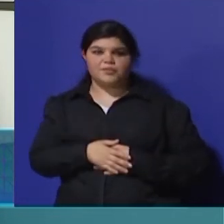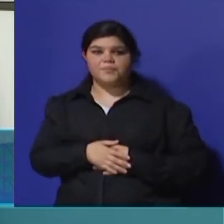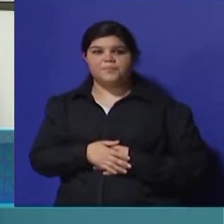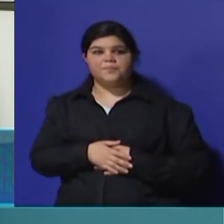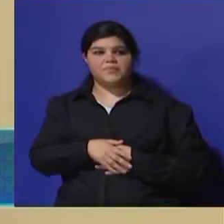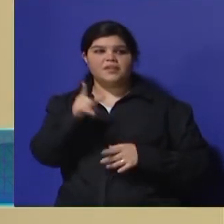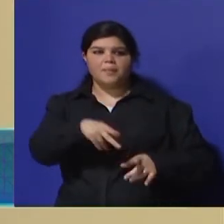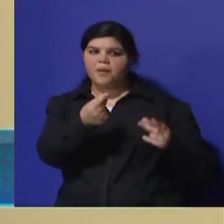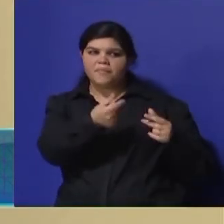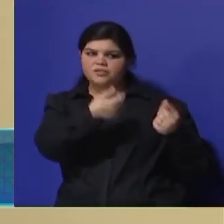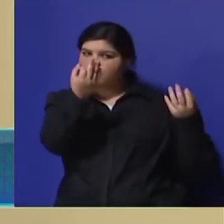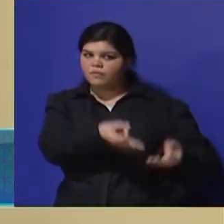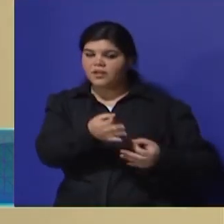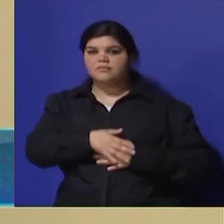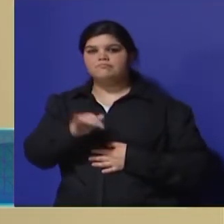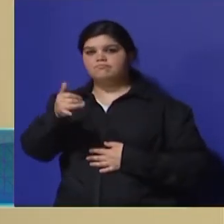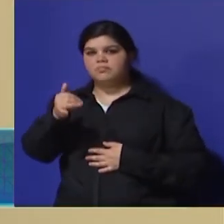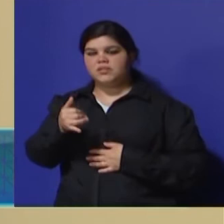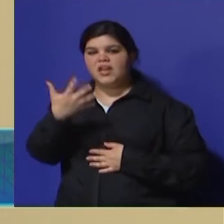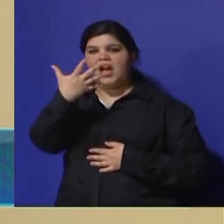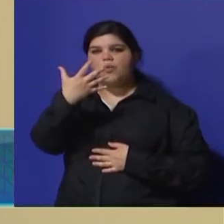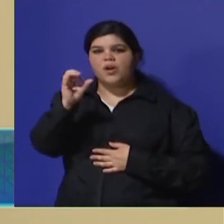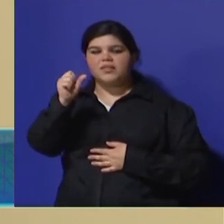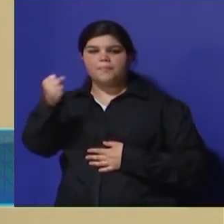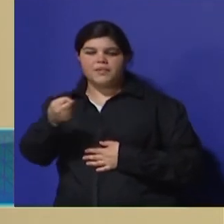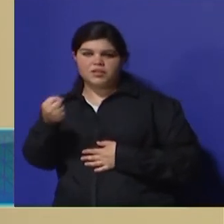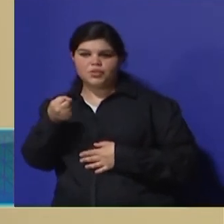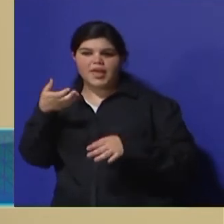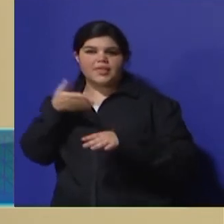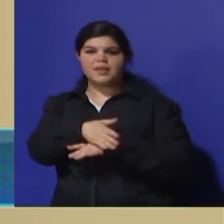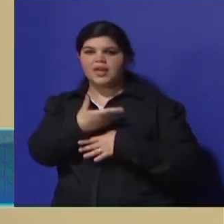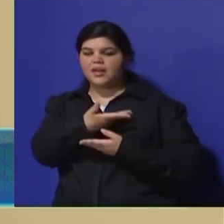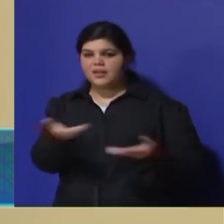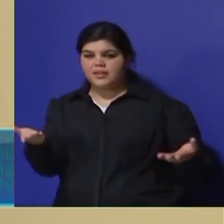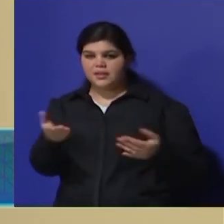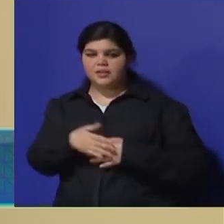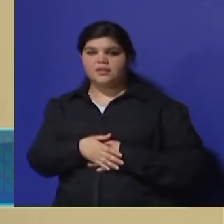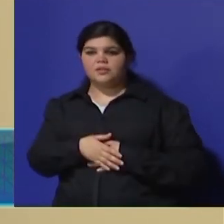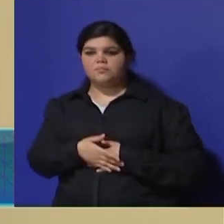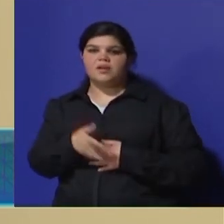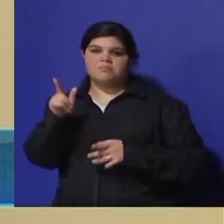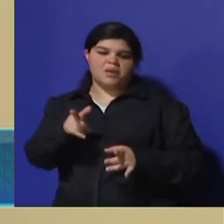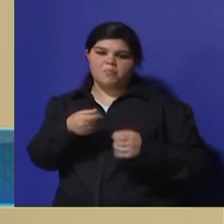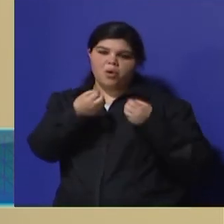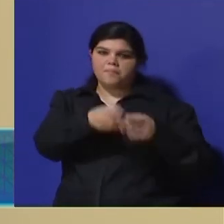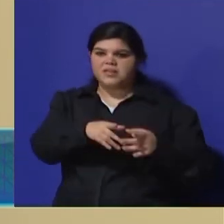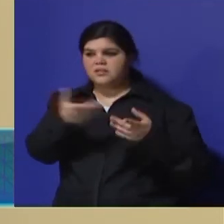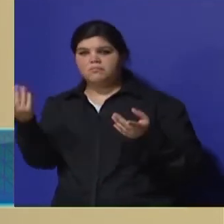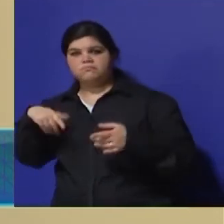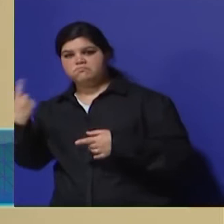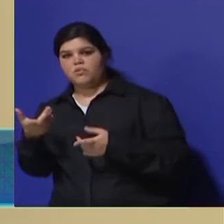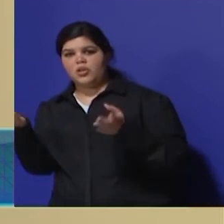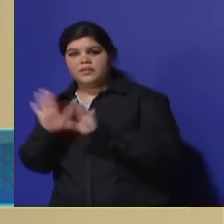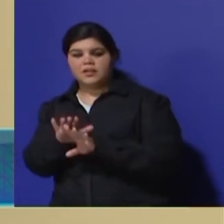precios razonables también. Exactamente, sí. Eso te iba a decir, 50 pesos la entrada general, tanto la apertura como el cierre es completamente gratuito. No te